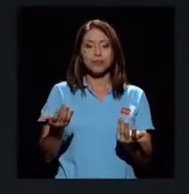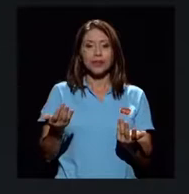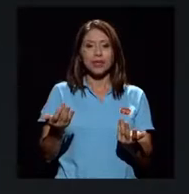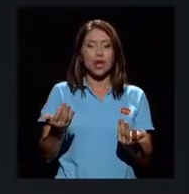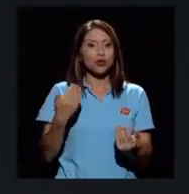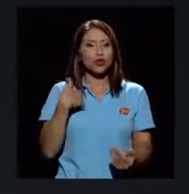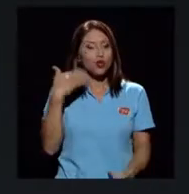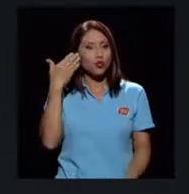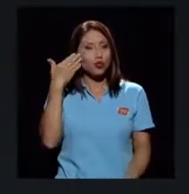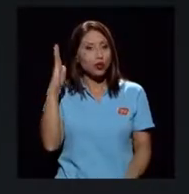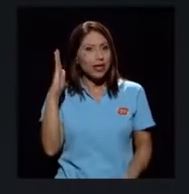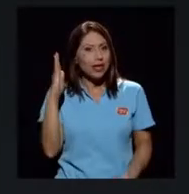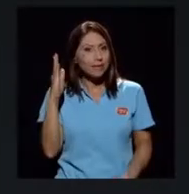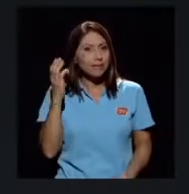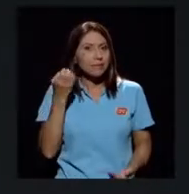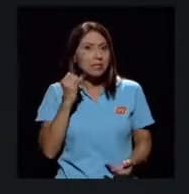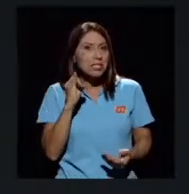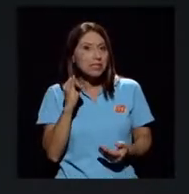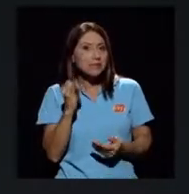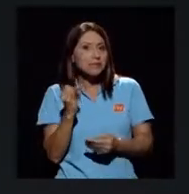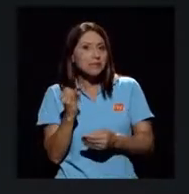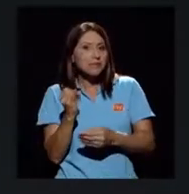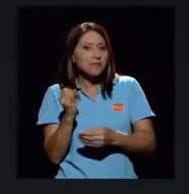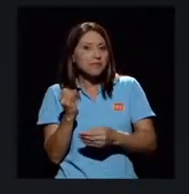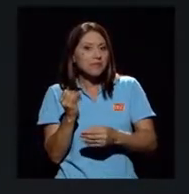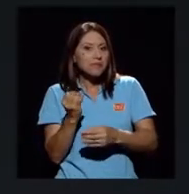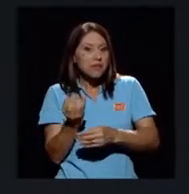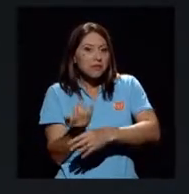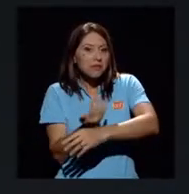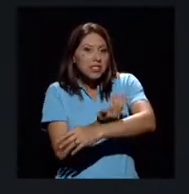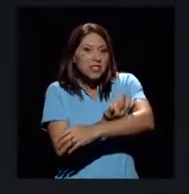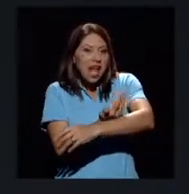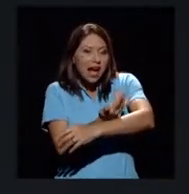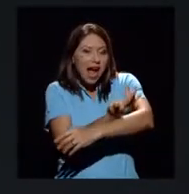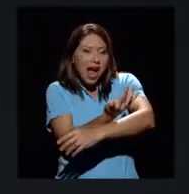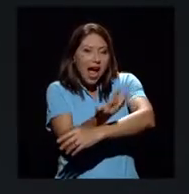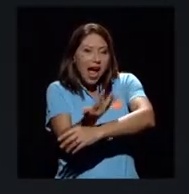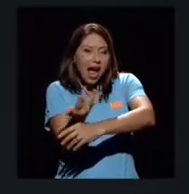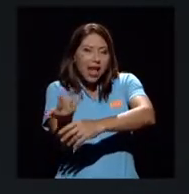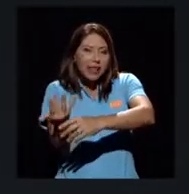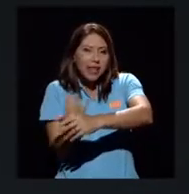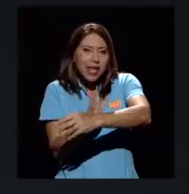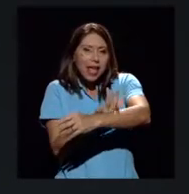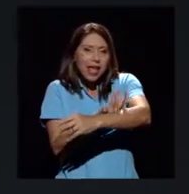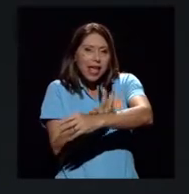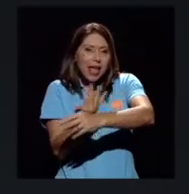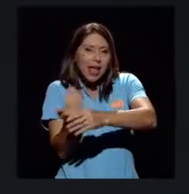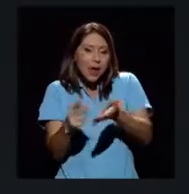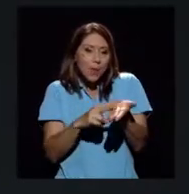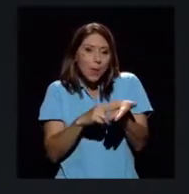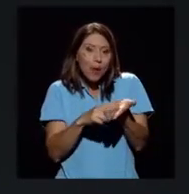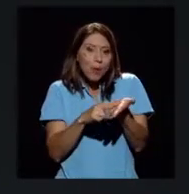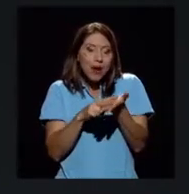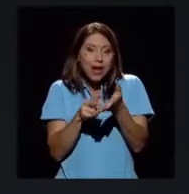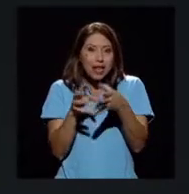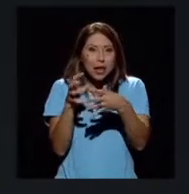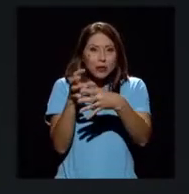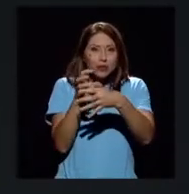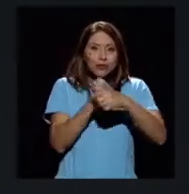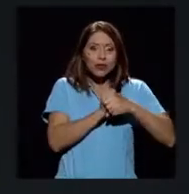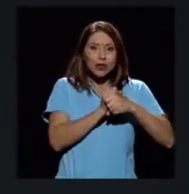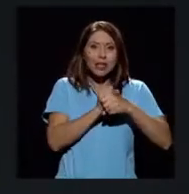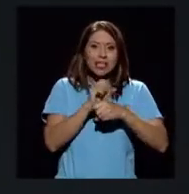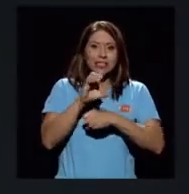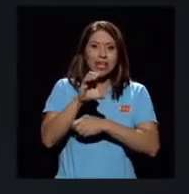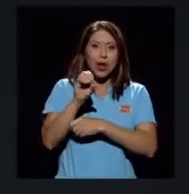yo no sé si el zacate, y seguramente por verde, captura un poquito de CO2, pero sí, es muy